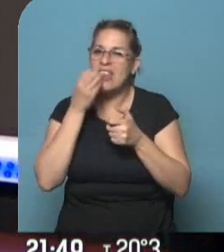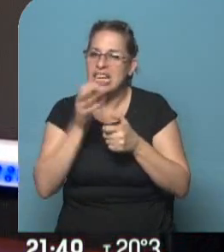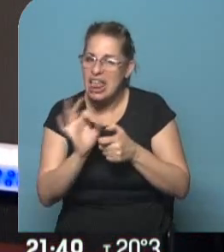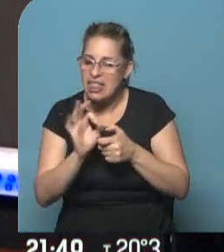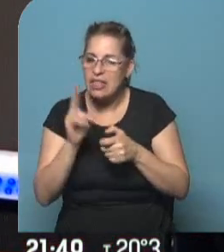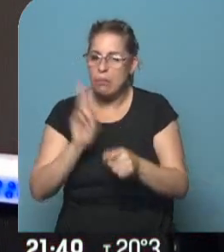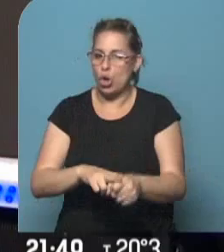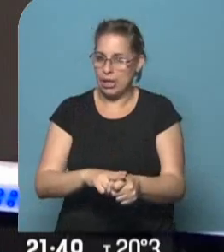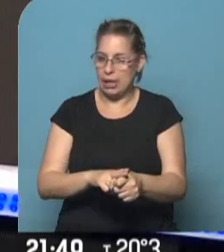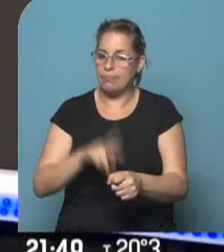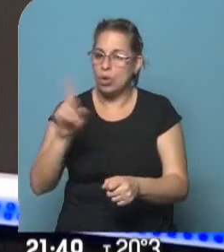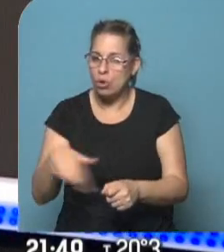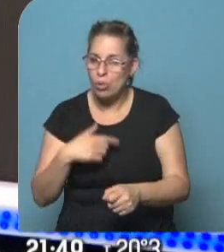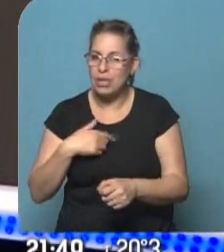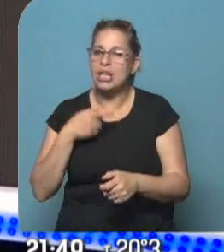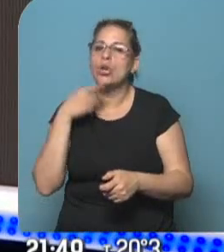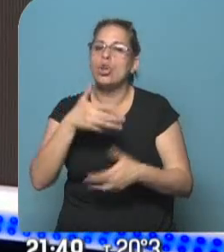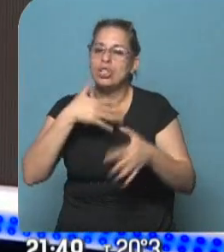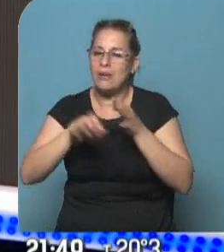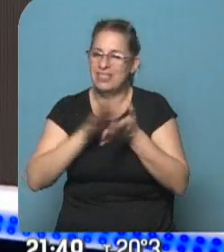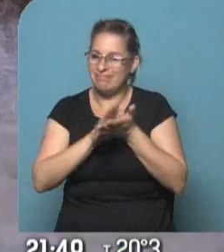objetivo es evitar el contrabando